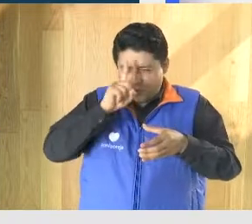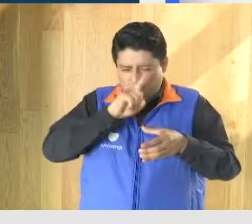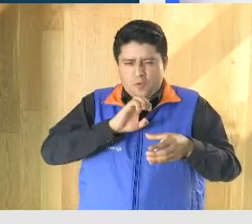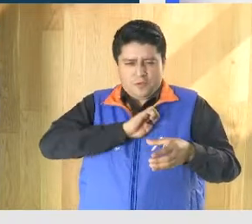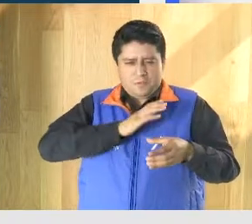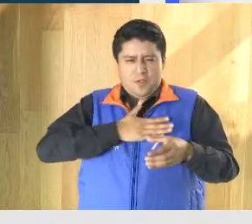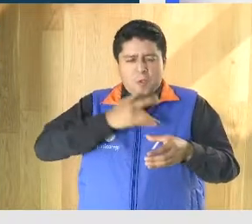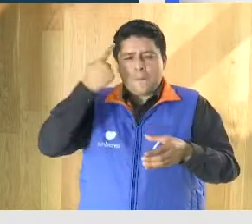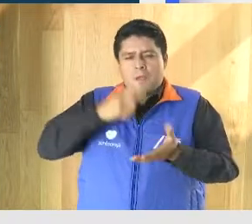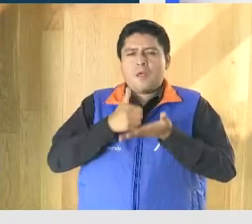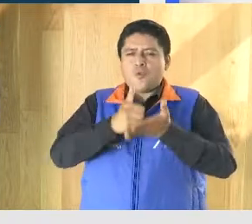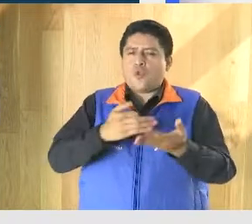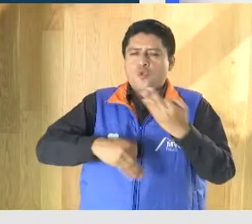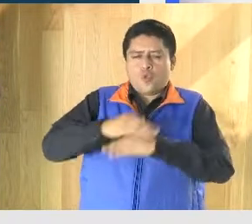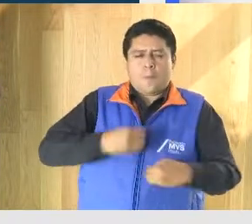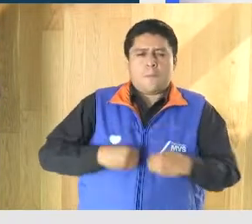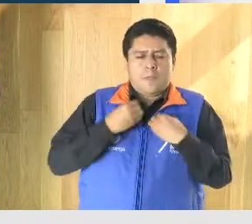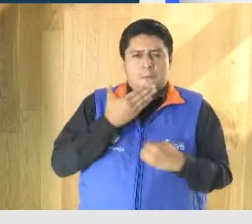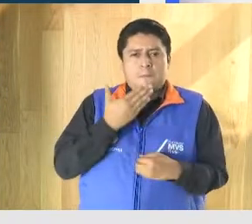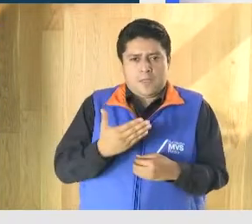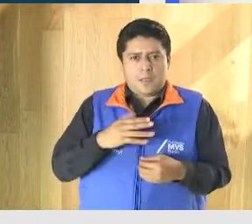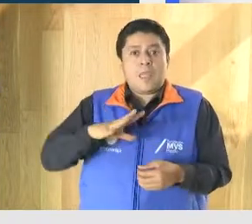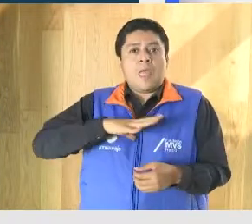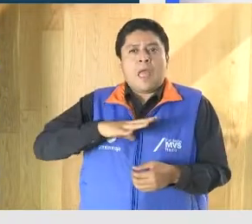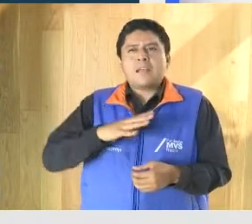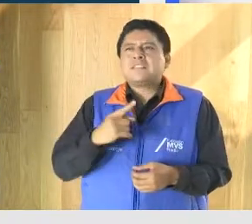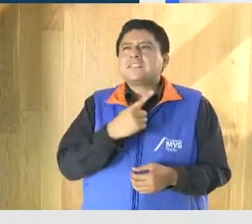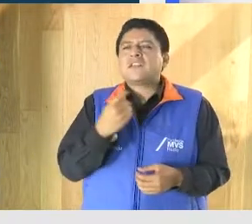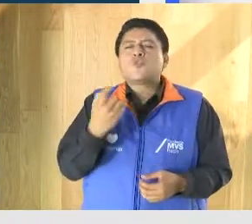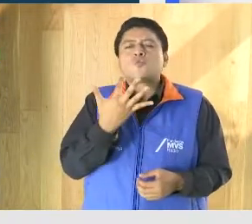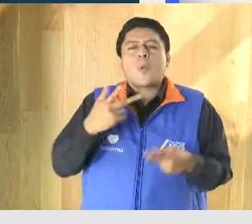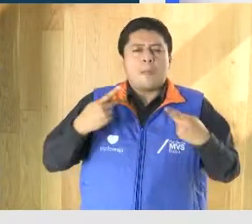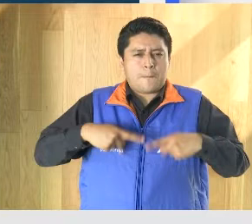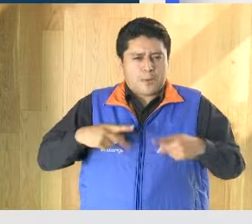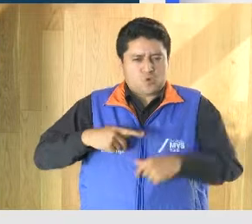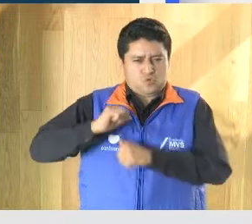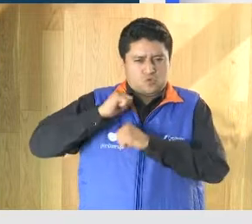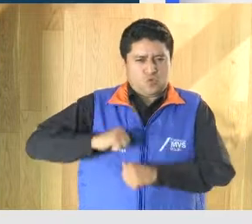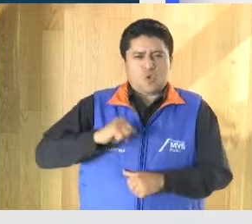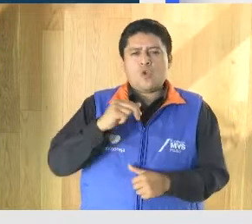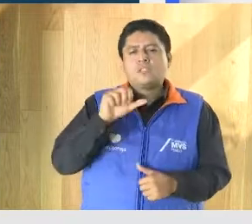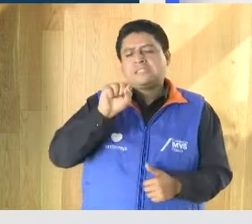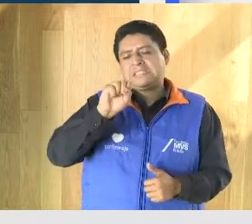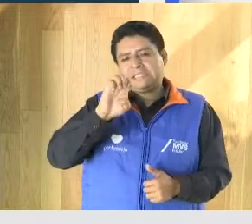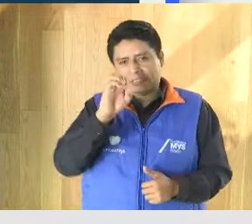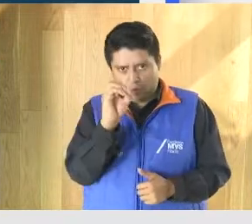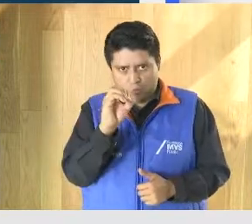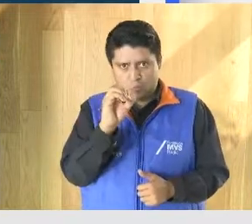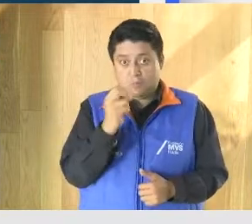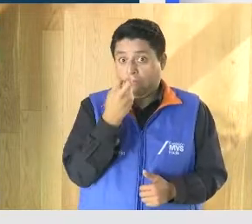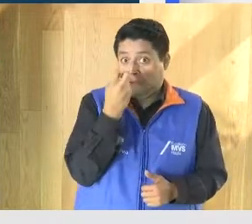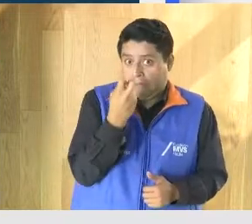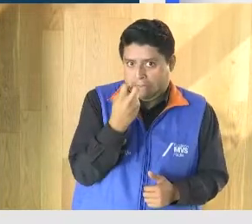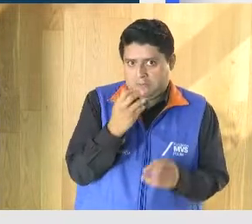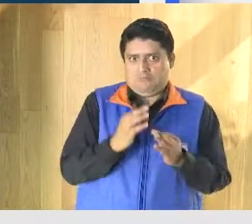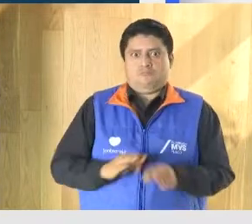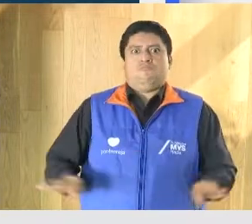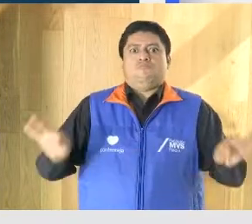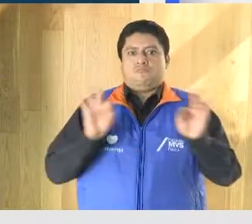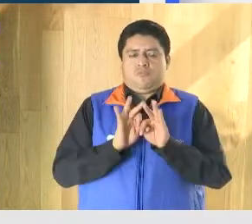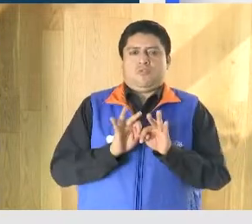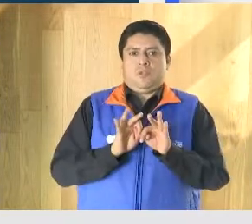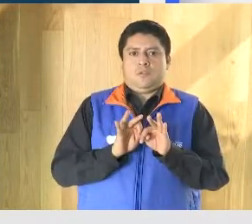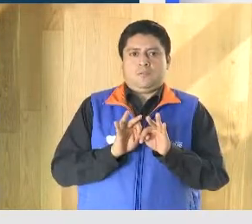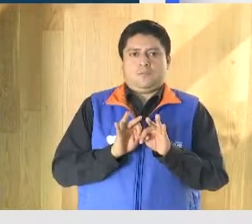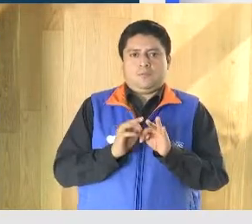casi 50 CEOs, y repito CEOs porque para nosotros ha sido un salto sustancial a la hora de incorporar